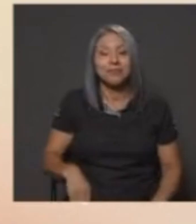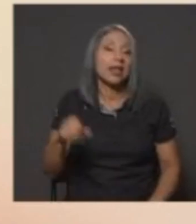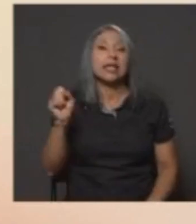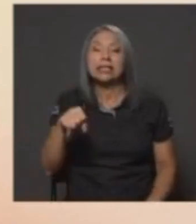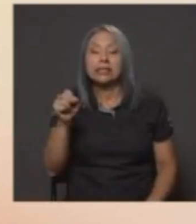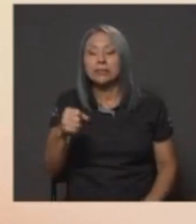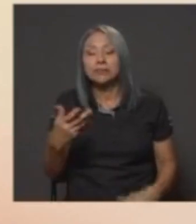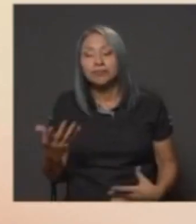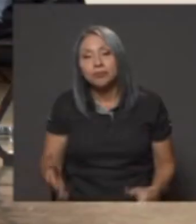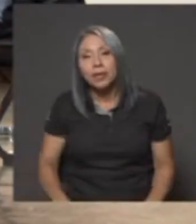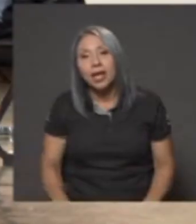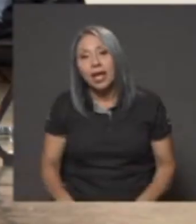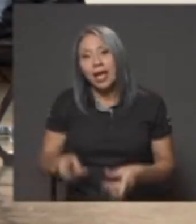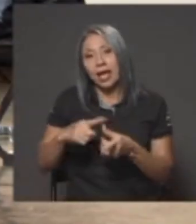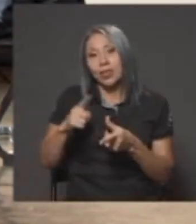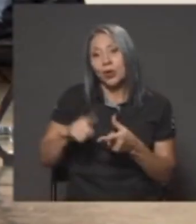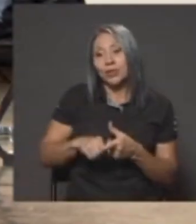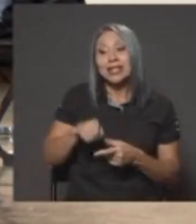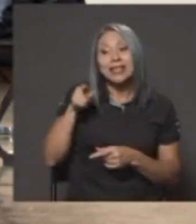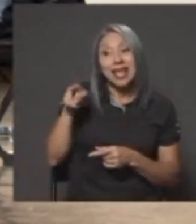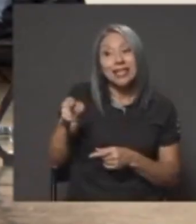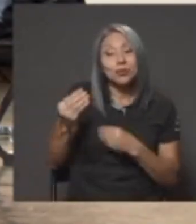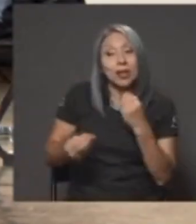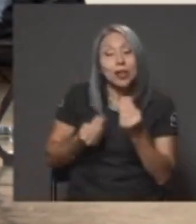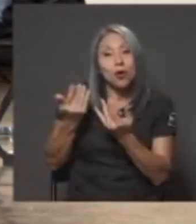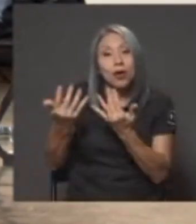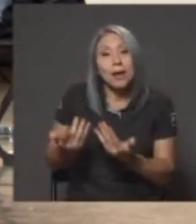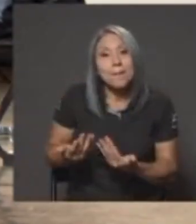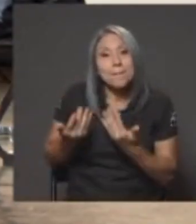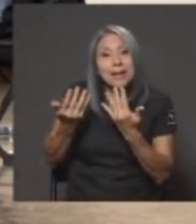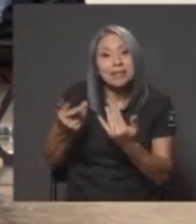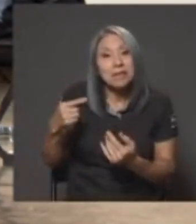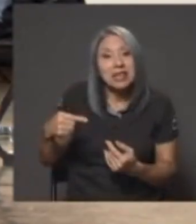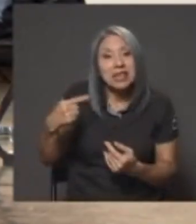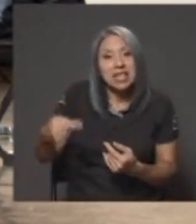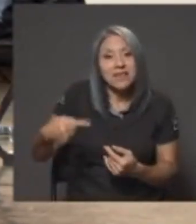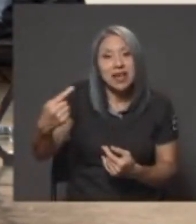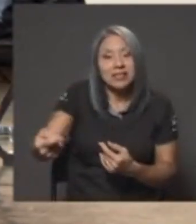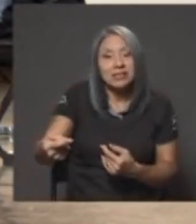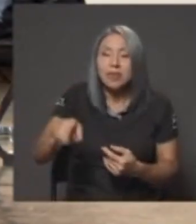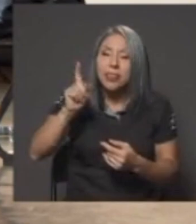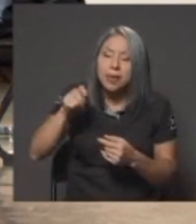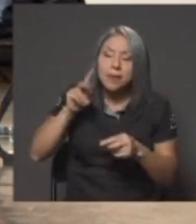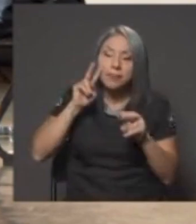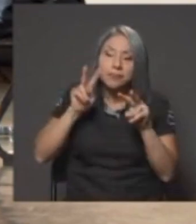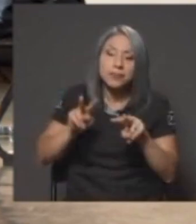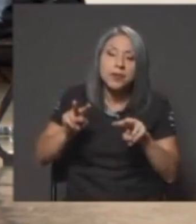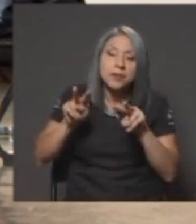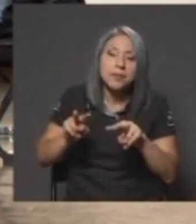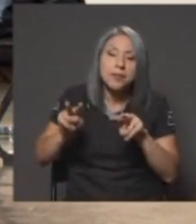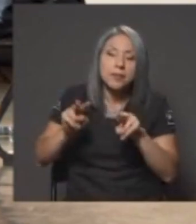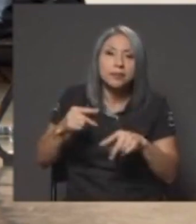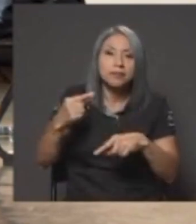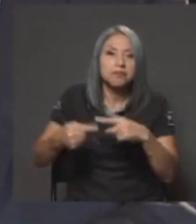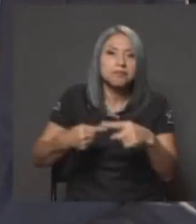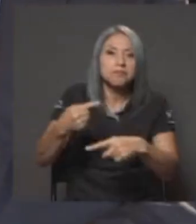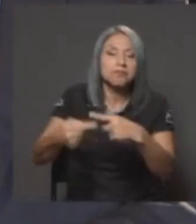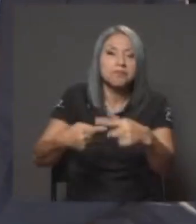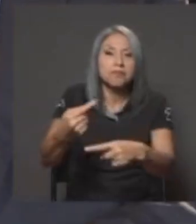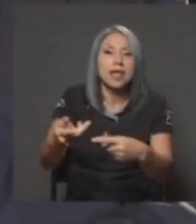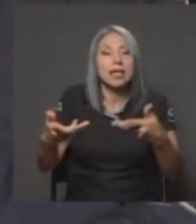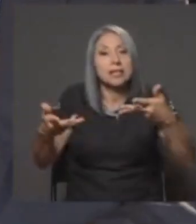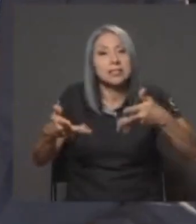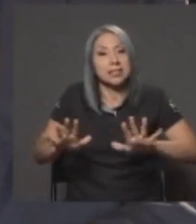Sí, entonces esas son las perspectivas, ¿verdad? Esas son cosas que hay que darles seguimiento. Ya